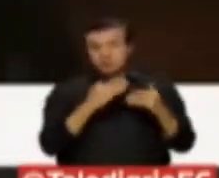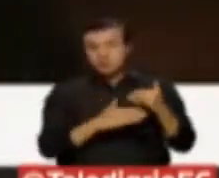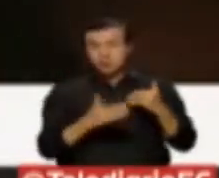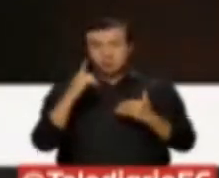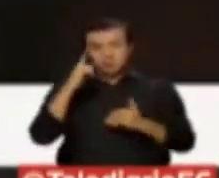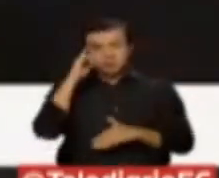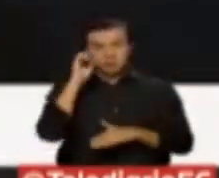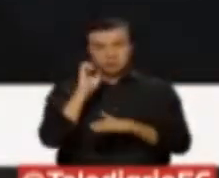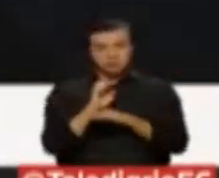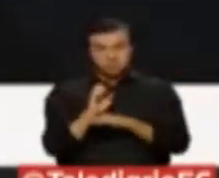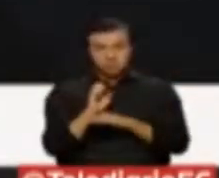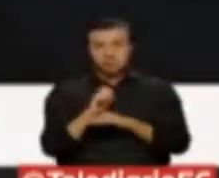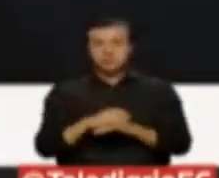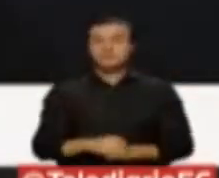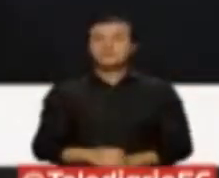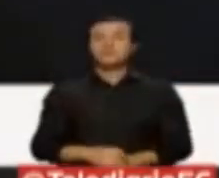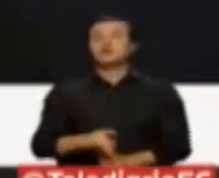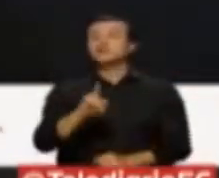ecuatoriano